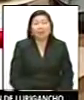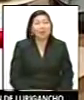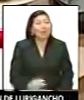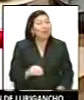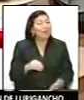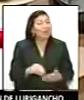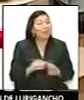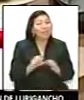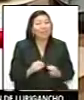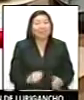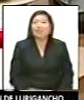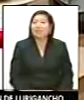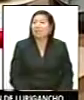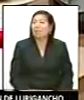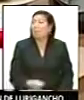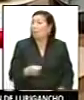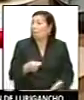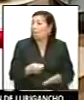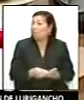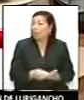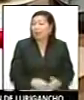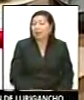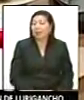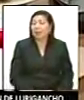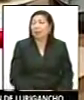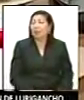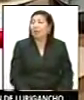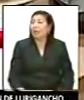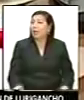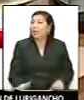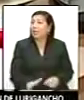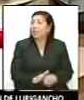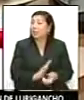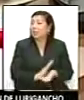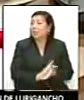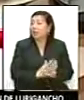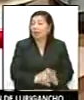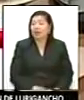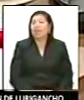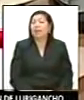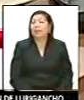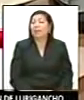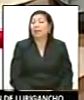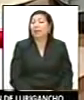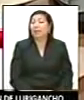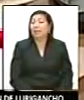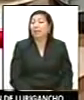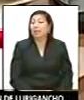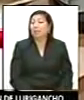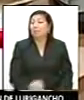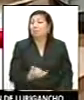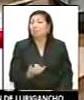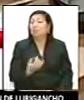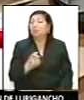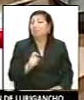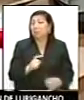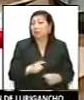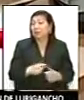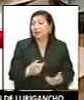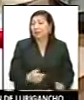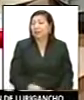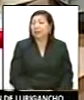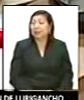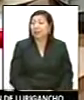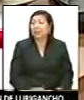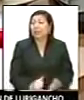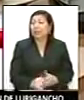poner en riesgo el sistema, no pone en riesgo el servicio, en absolutamente nada. Y consecuentemente es conveniente, señor